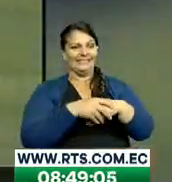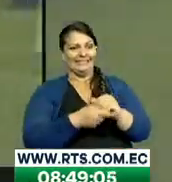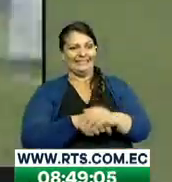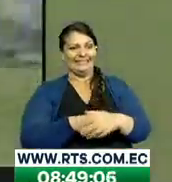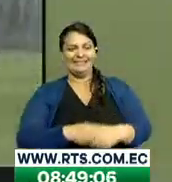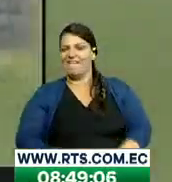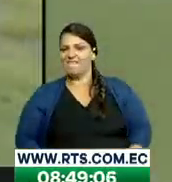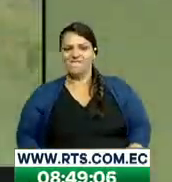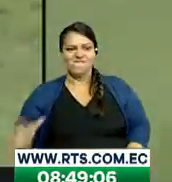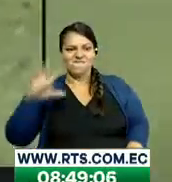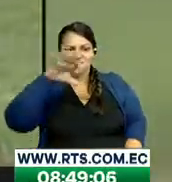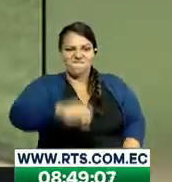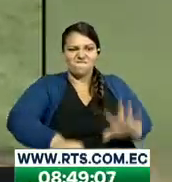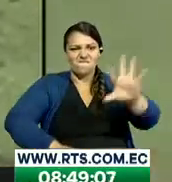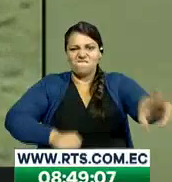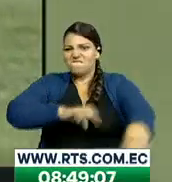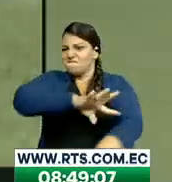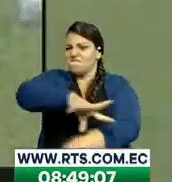de clases sociales,